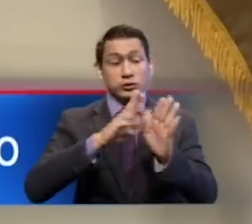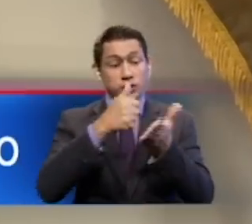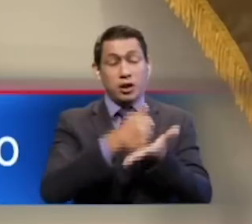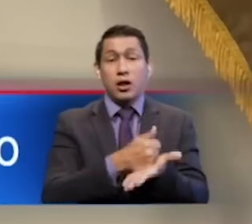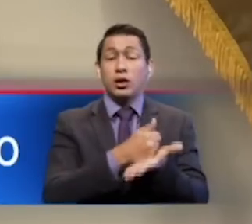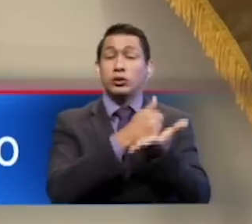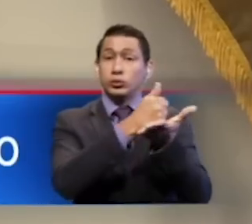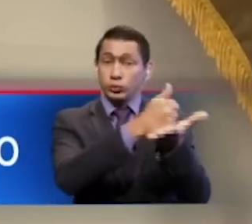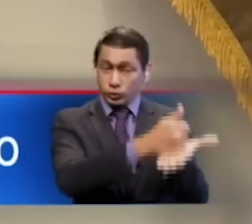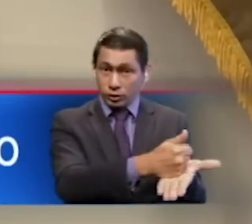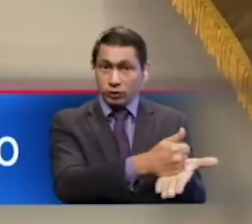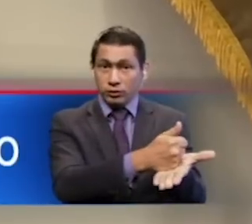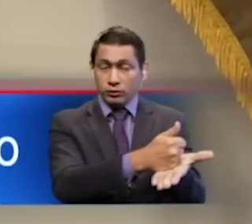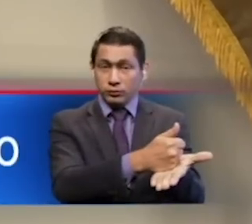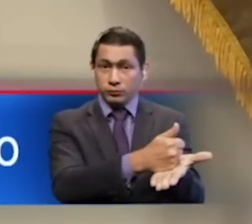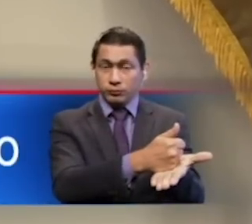resguardo